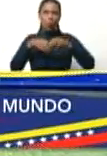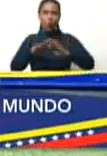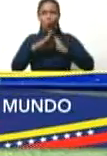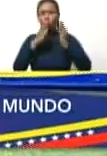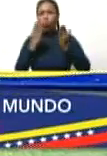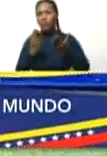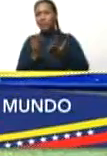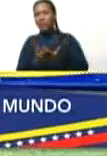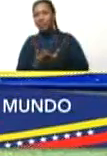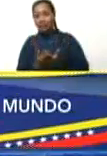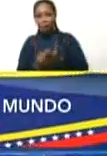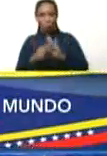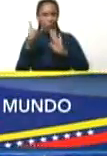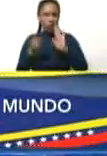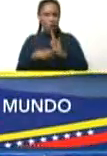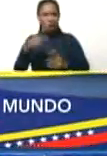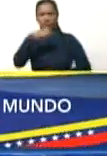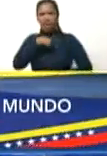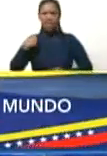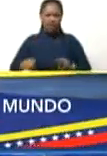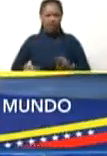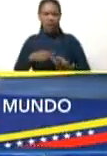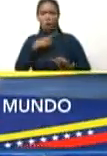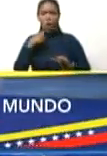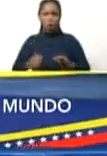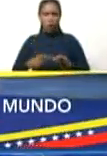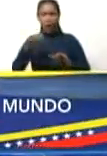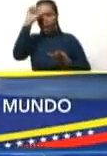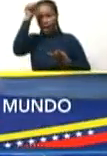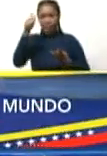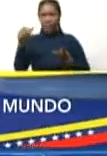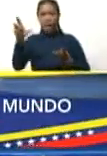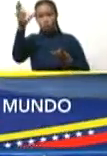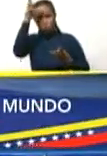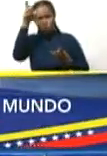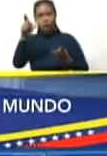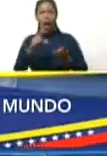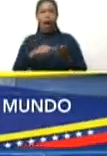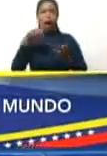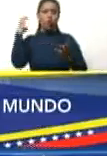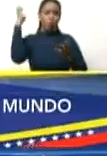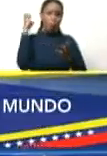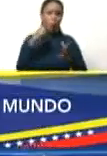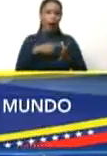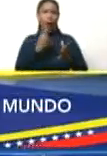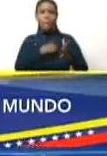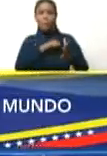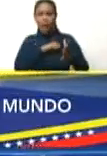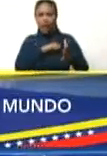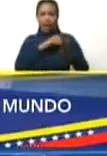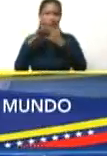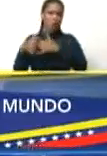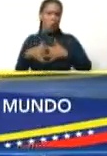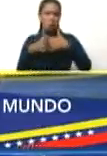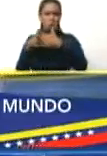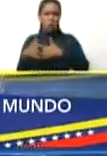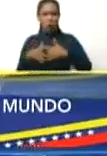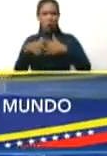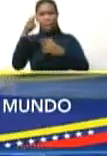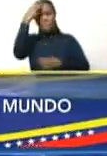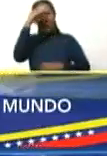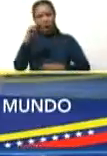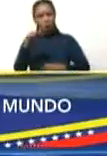entero, de la China, de Rusia, de la India, de Turquía, de Europa, de España, de Estados Unidos, de